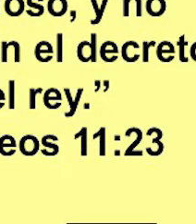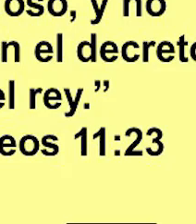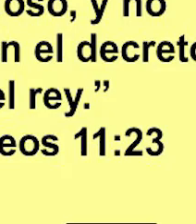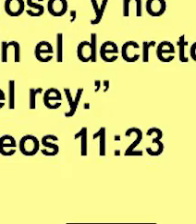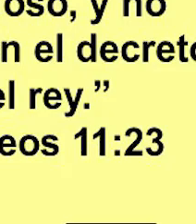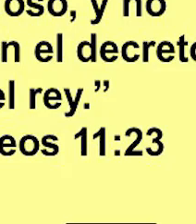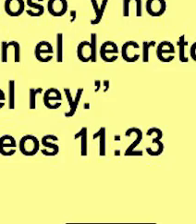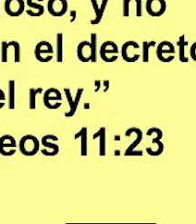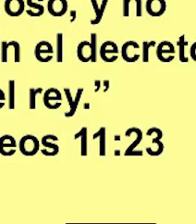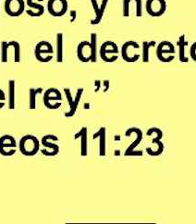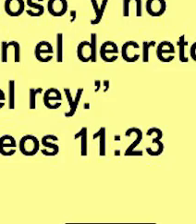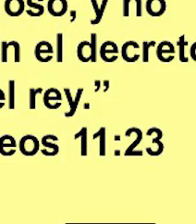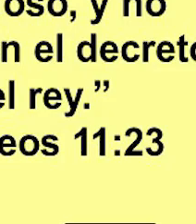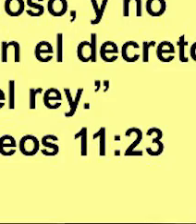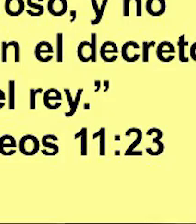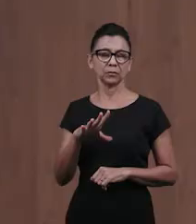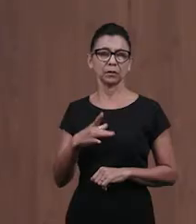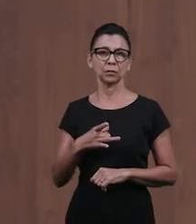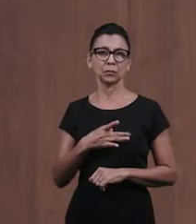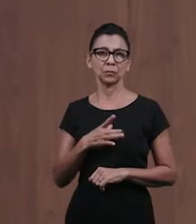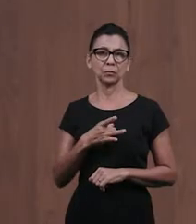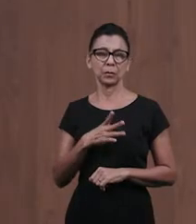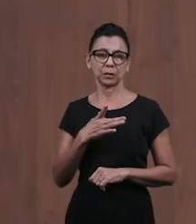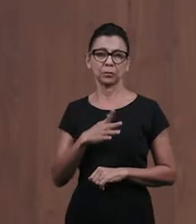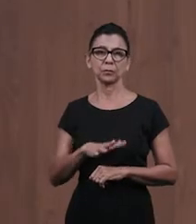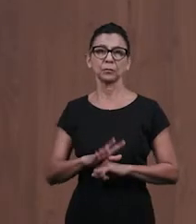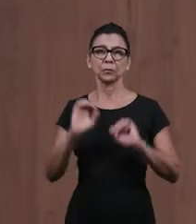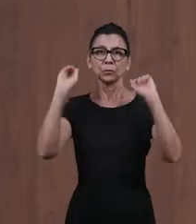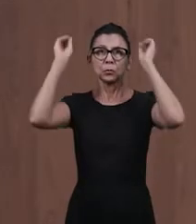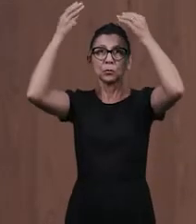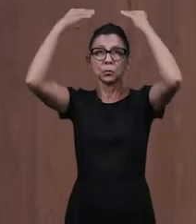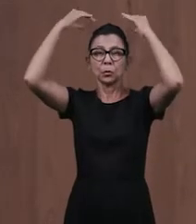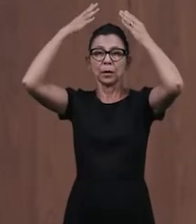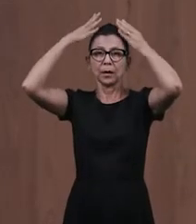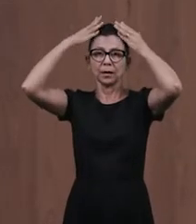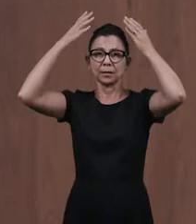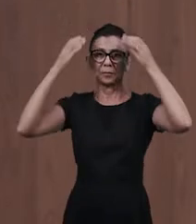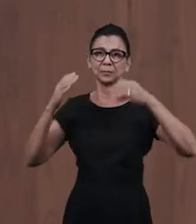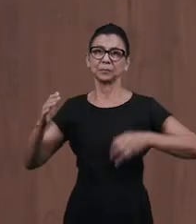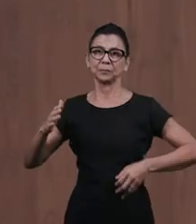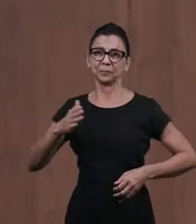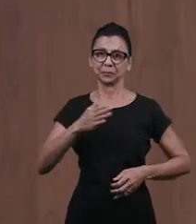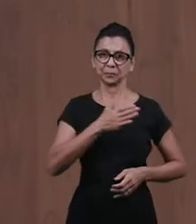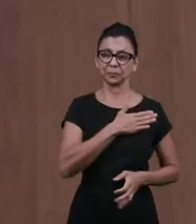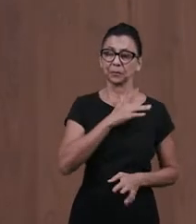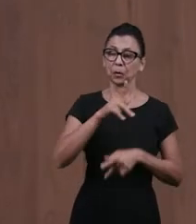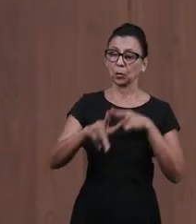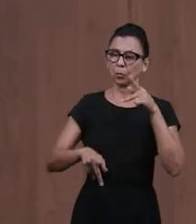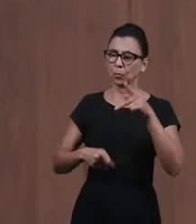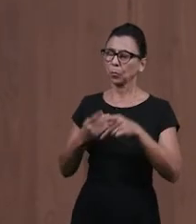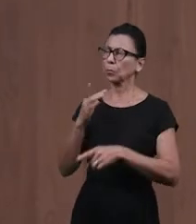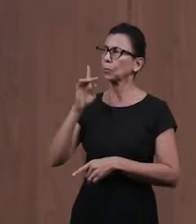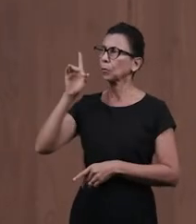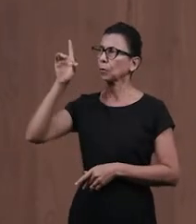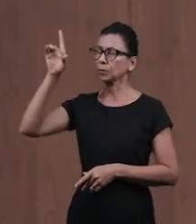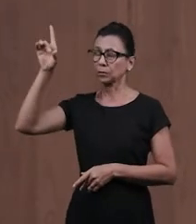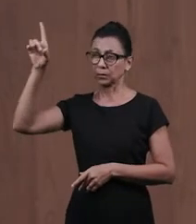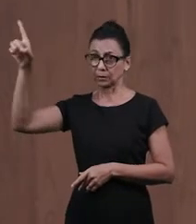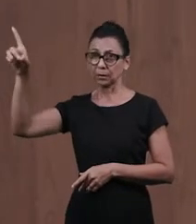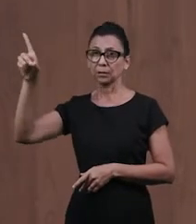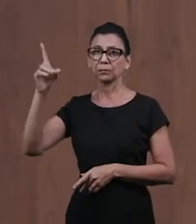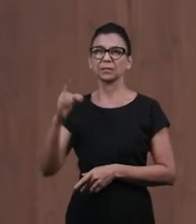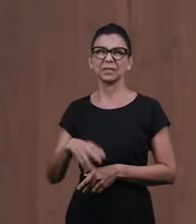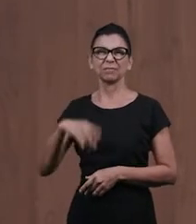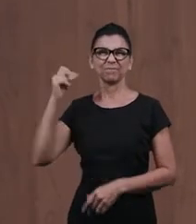En este tiempo que Moisés nació, el pueblo de Dios, el pueblo de Israel, estaba siendo